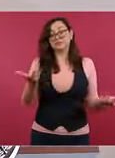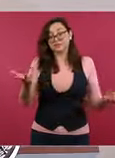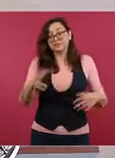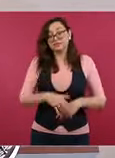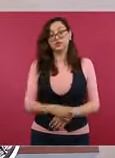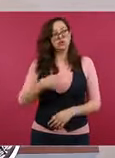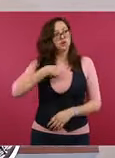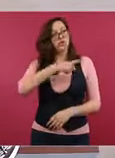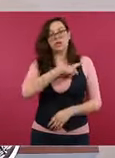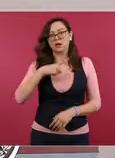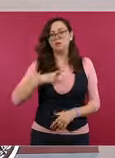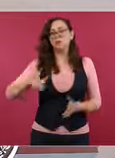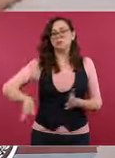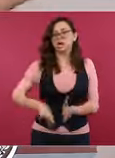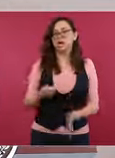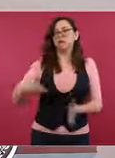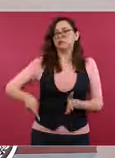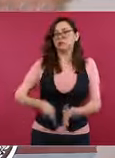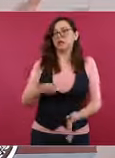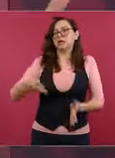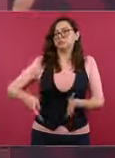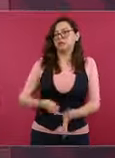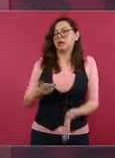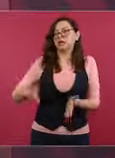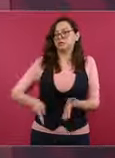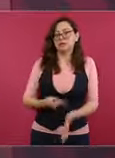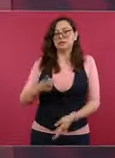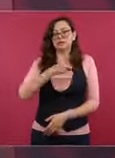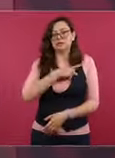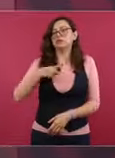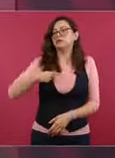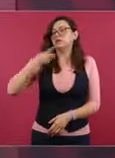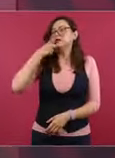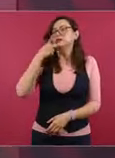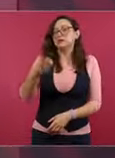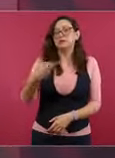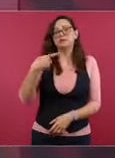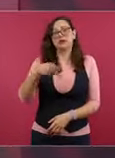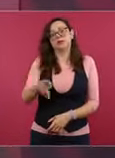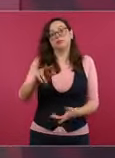repite y repite, asesinaron al candidato del PRI a la presidencia?